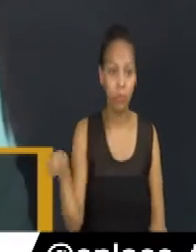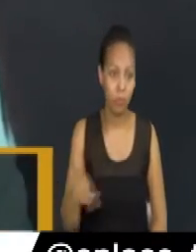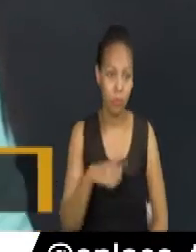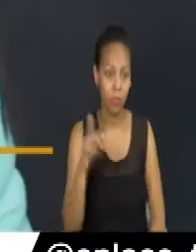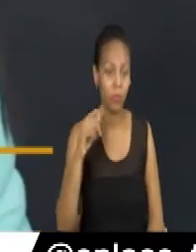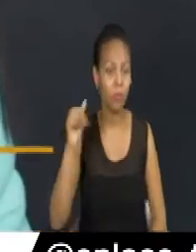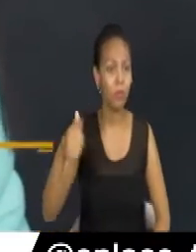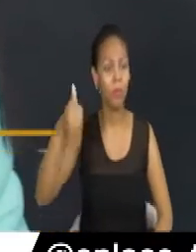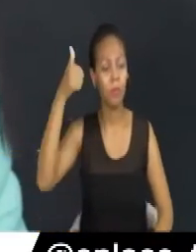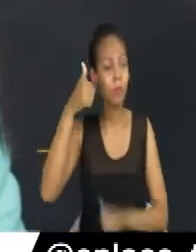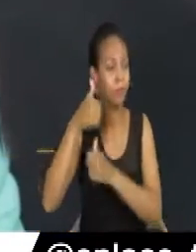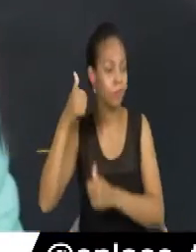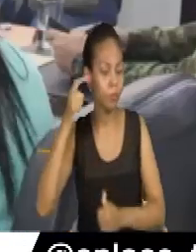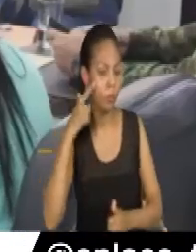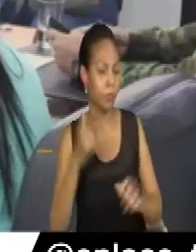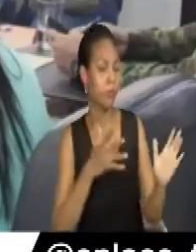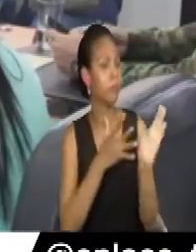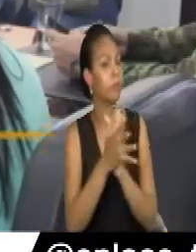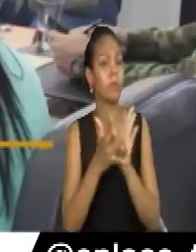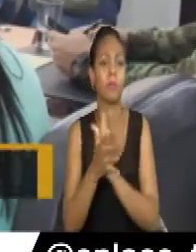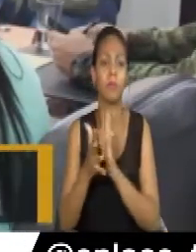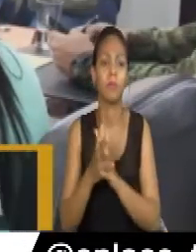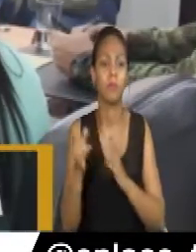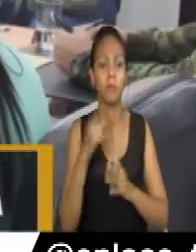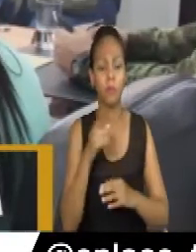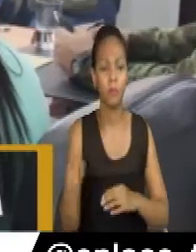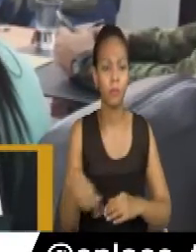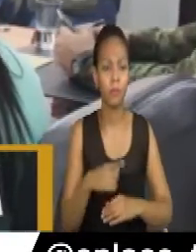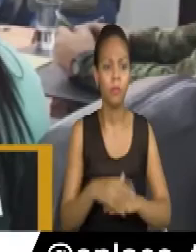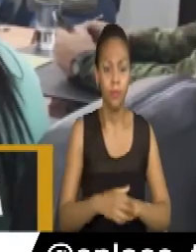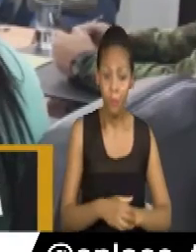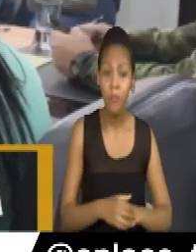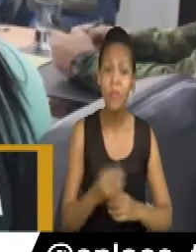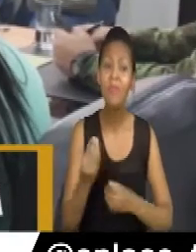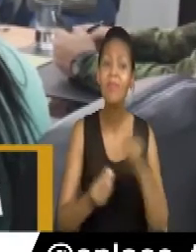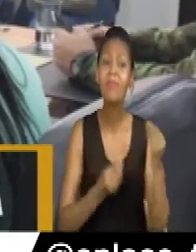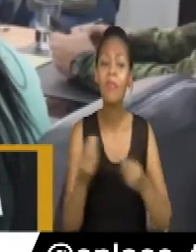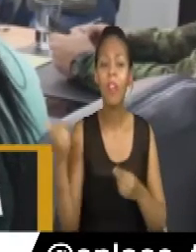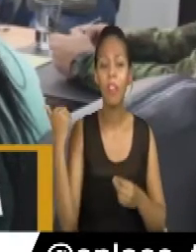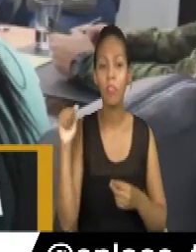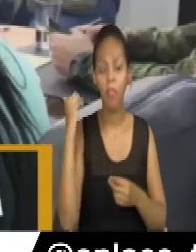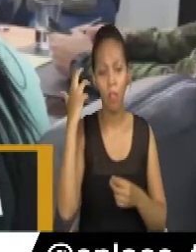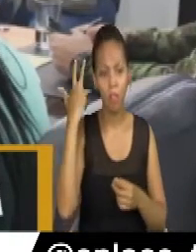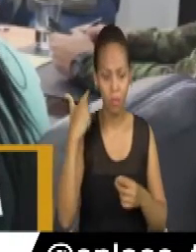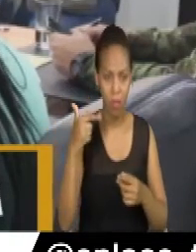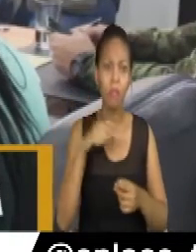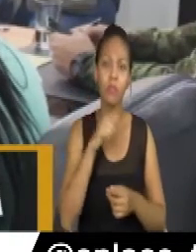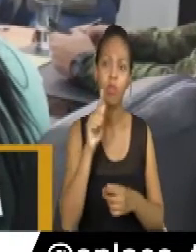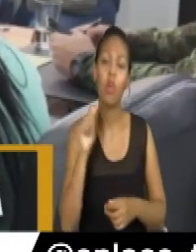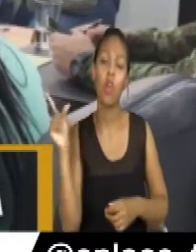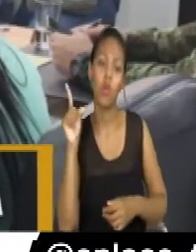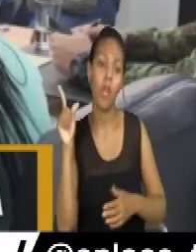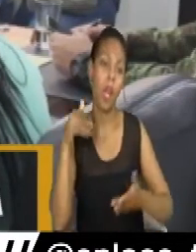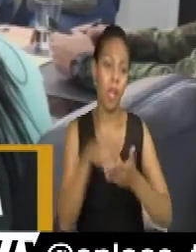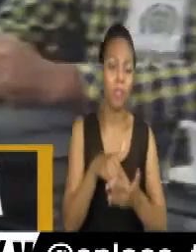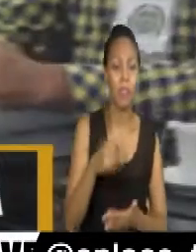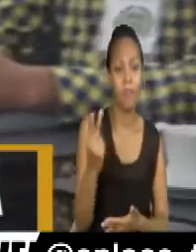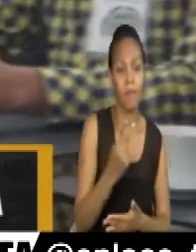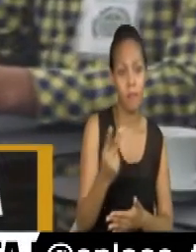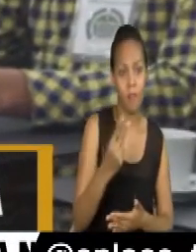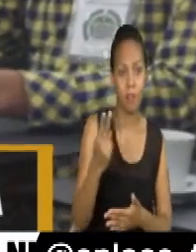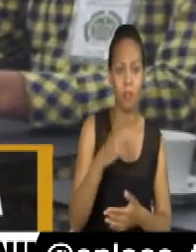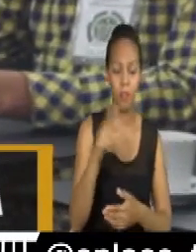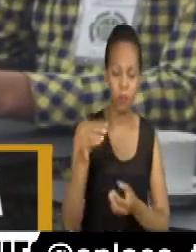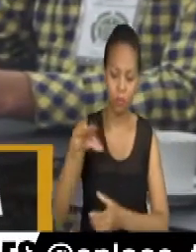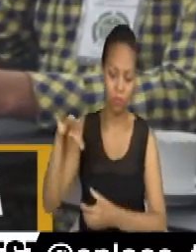deberán designar en sala plena las comisiones escrutadoras. Para ello, habrán 10 días hábiles antes de las correspondientes votaciones. El